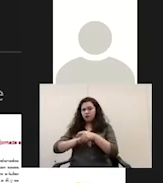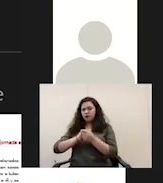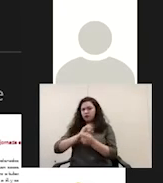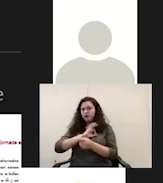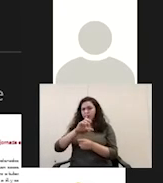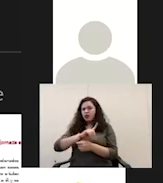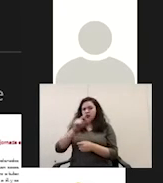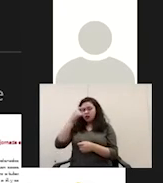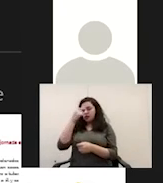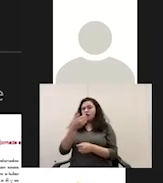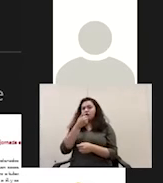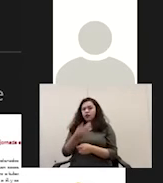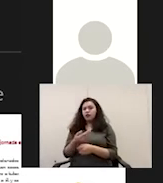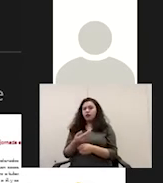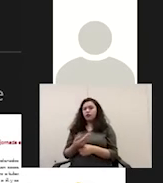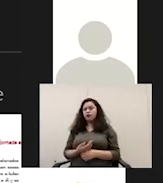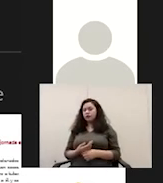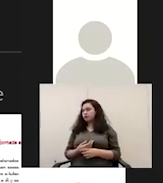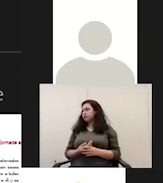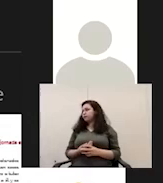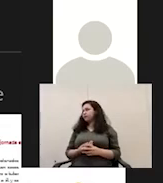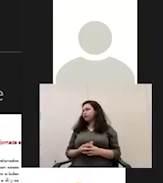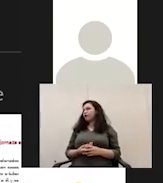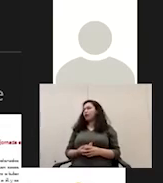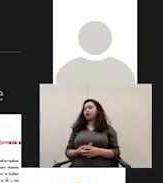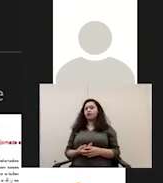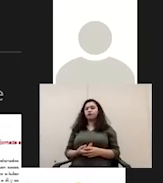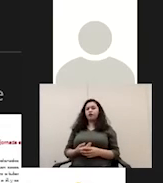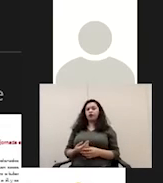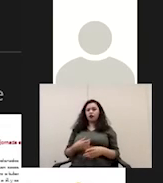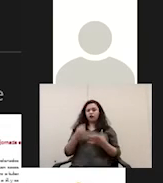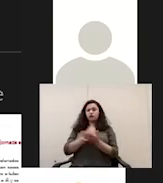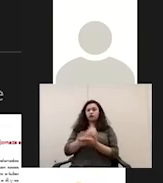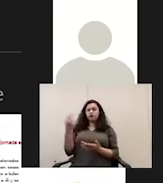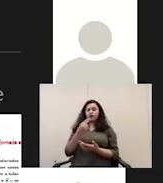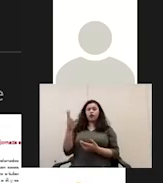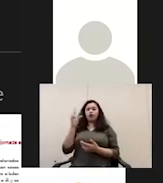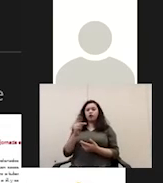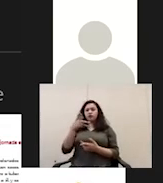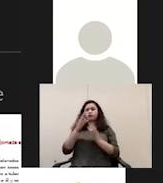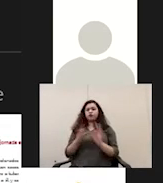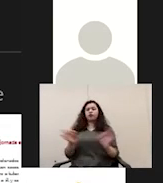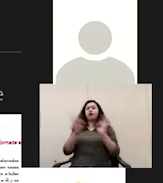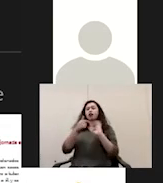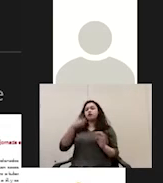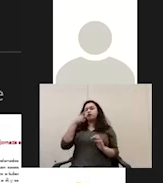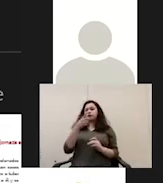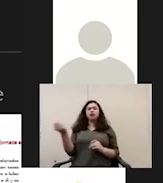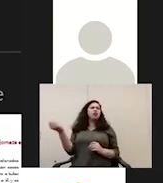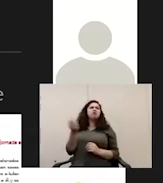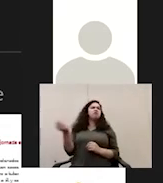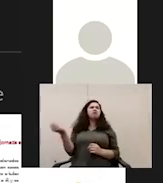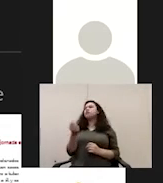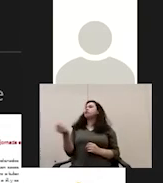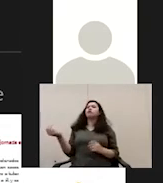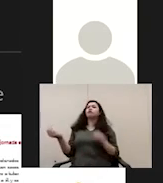que se le dé el gel, no es necesario ya, eso es importante que se los comente, no es necesario, se